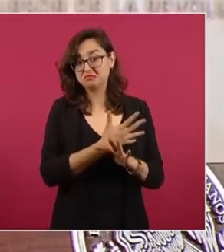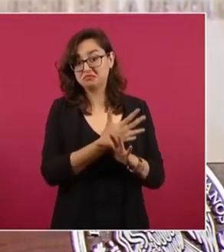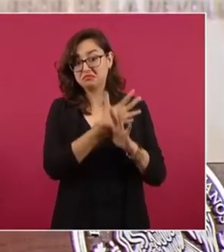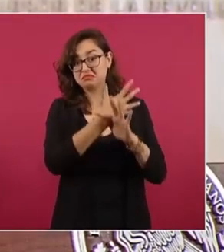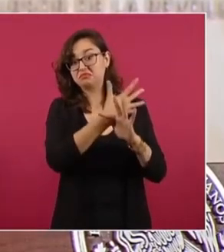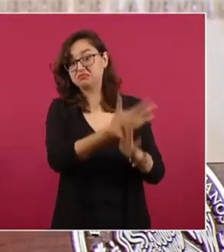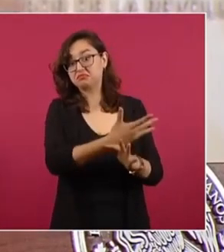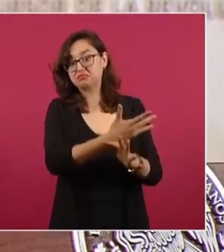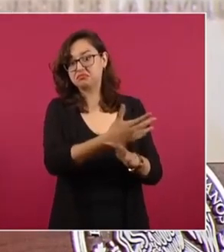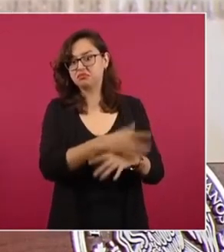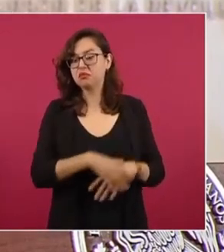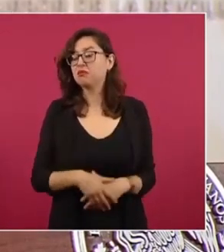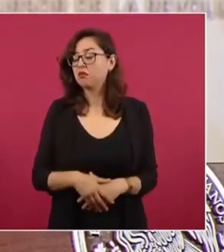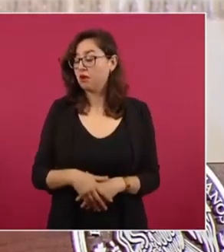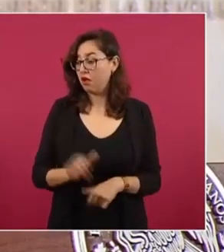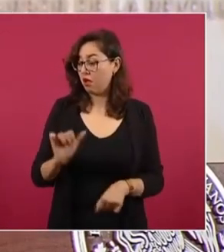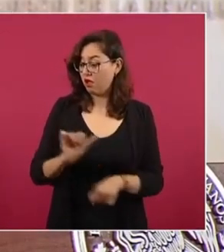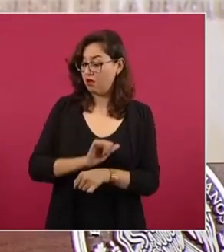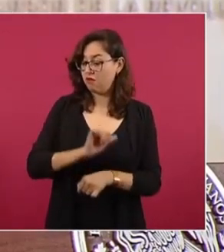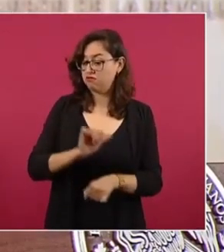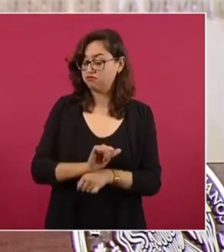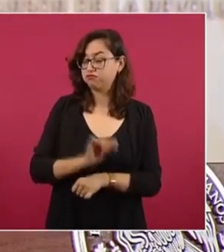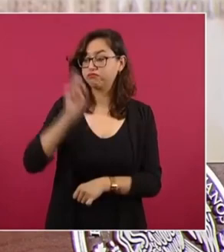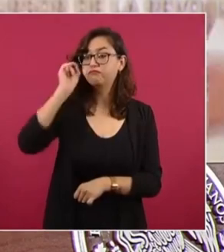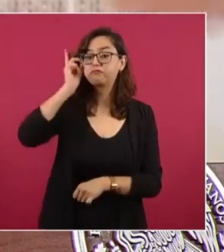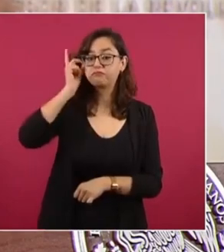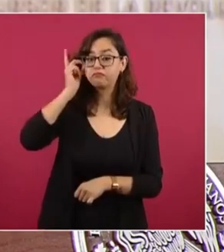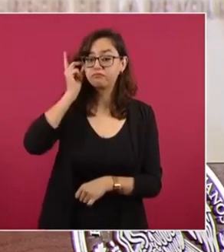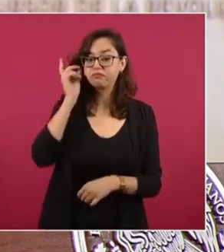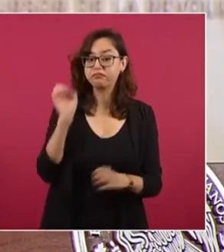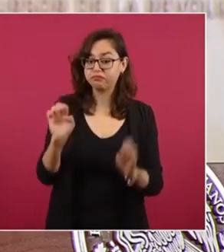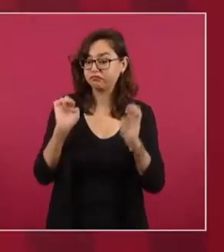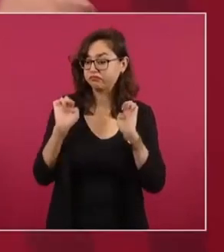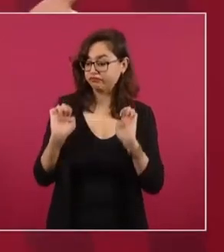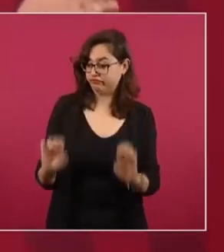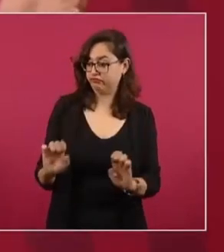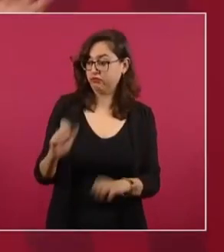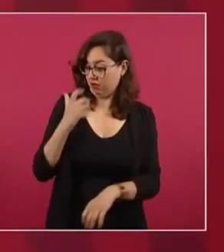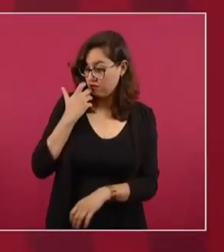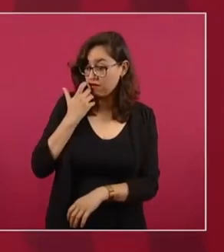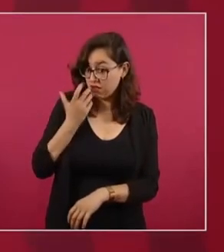un Ferrari, no estés pensando